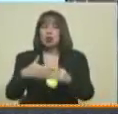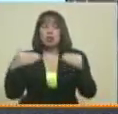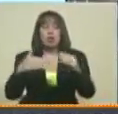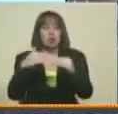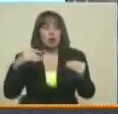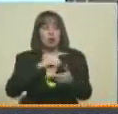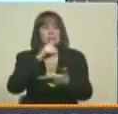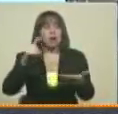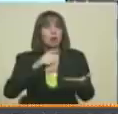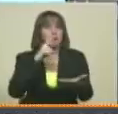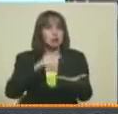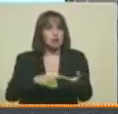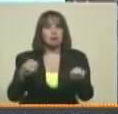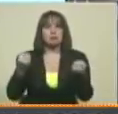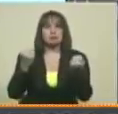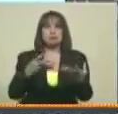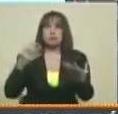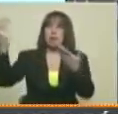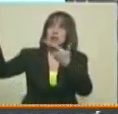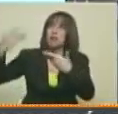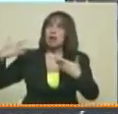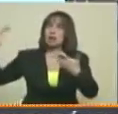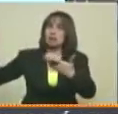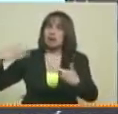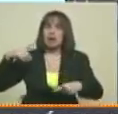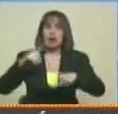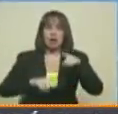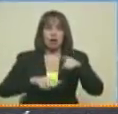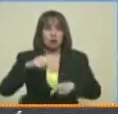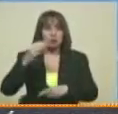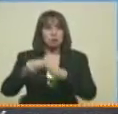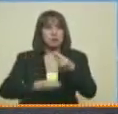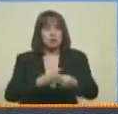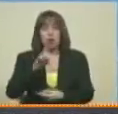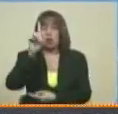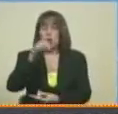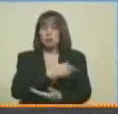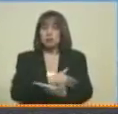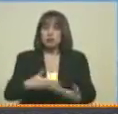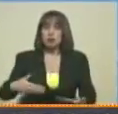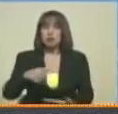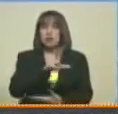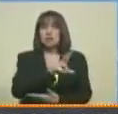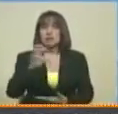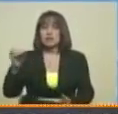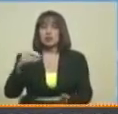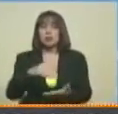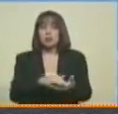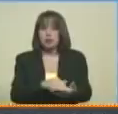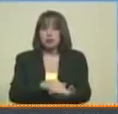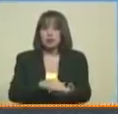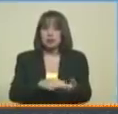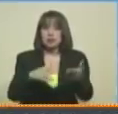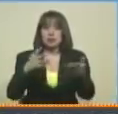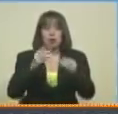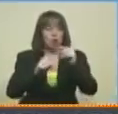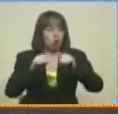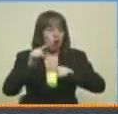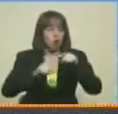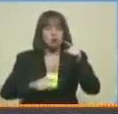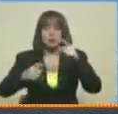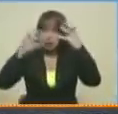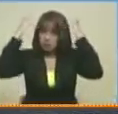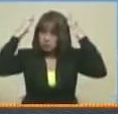completar la importación de la materia Así prima es. Para cumplir con 1.300.000 artículos de aseo e higiene